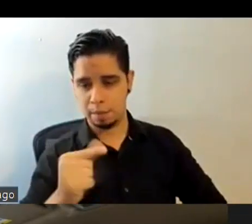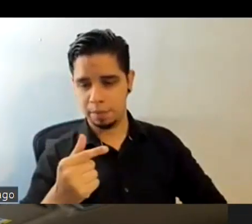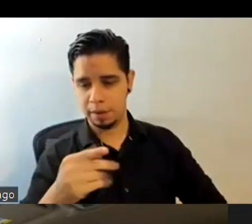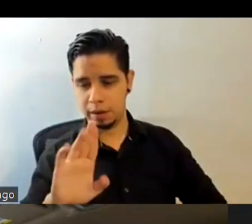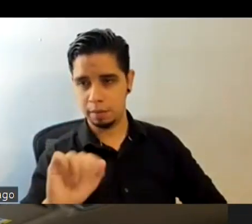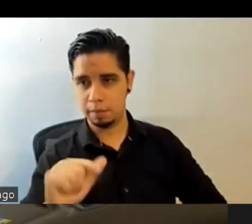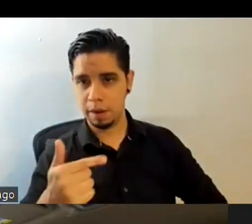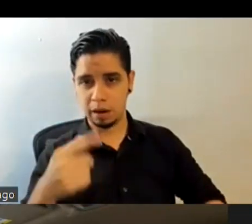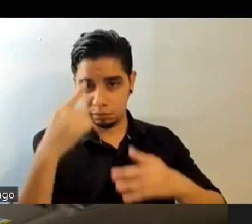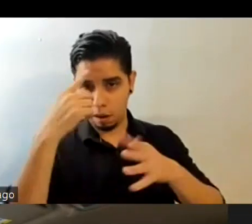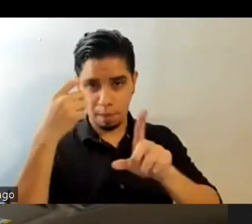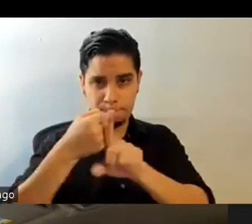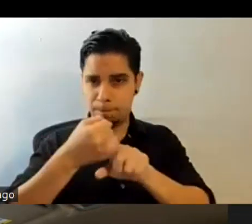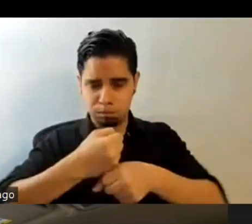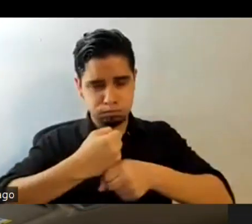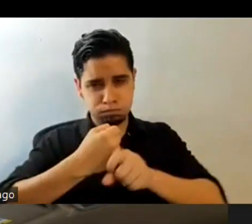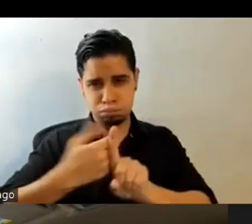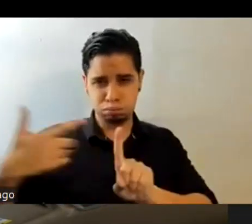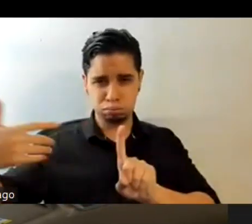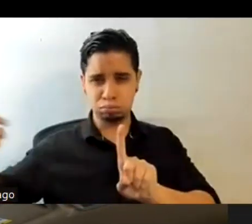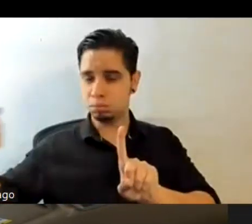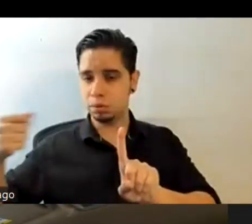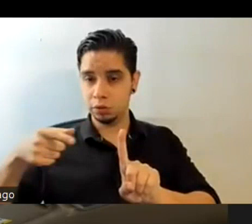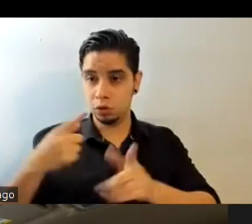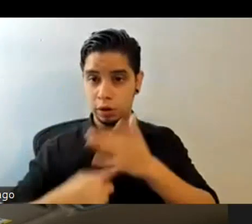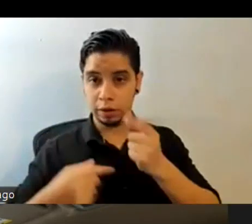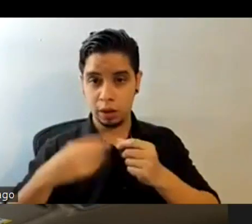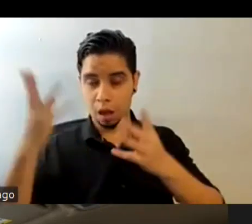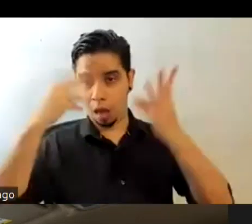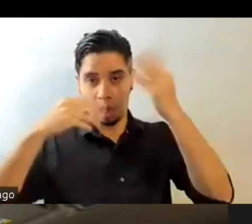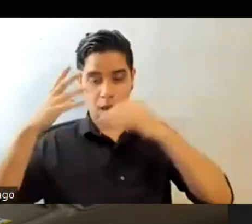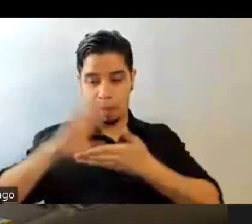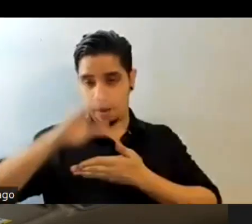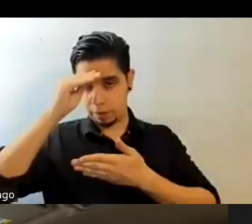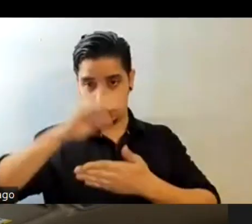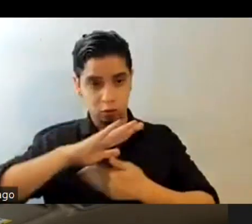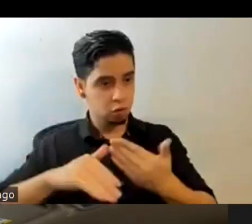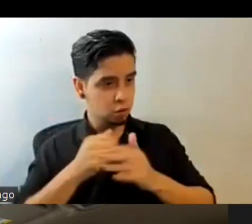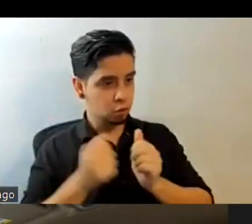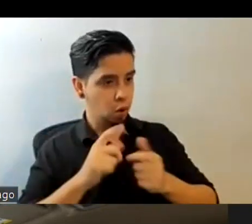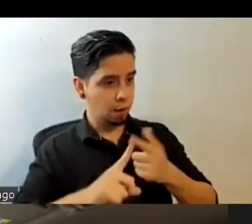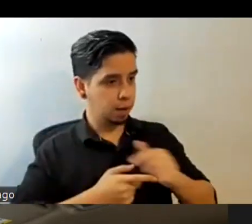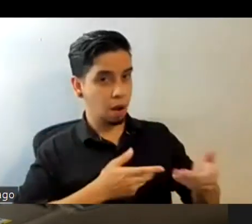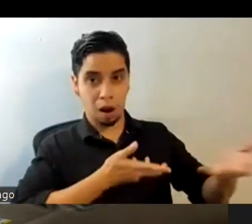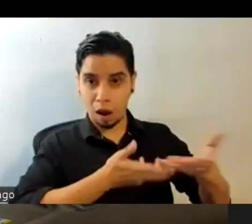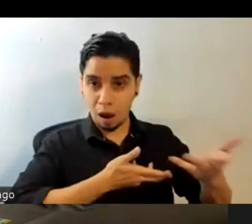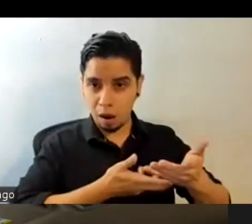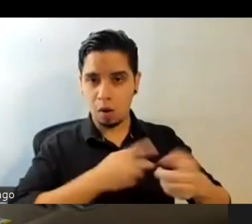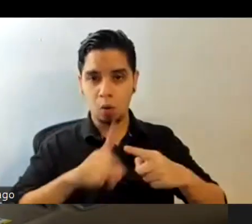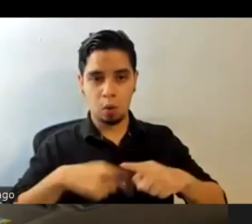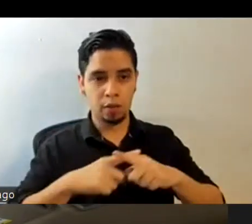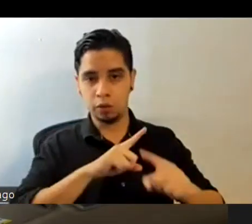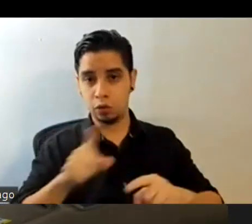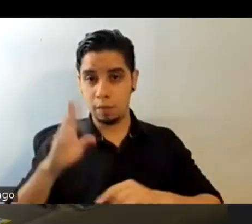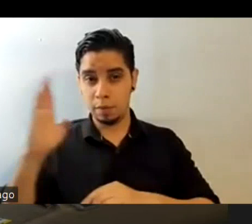cosas y yo le hablaba a los niños de todos esos temas y me sentía como un erudito nada más de ir a la biblioteca y